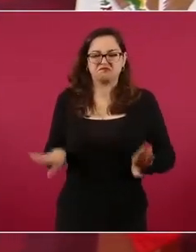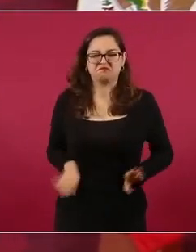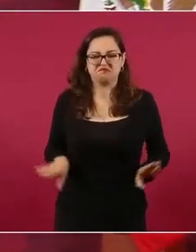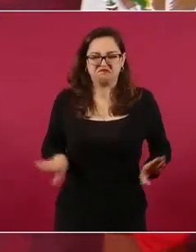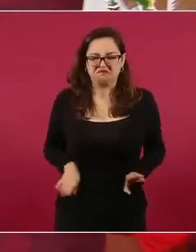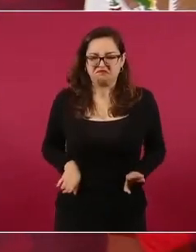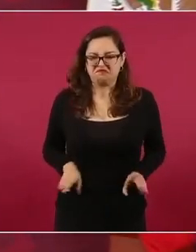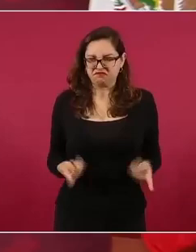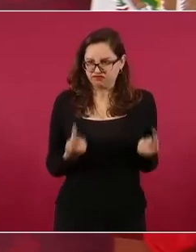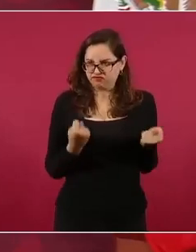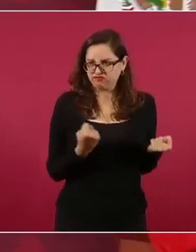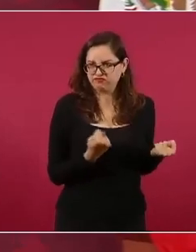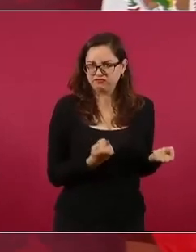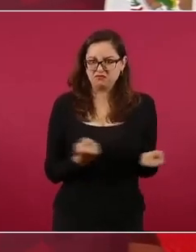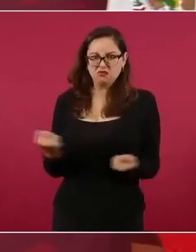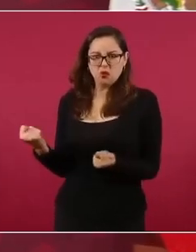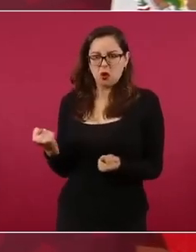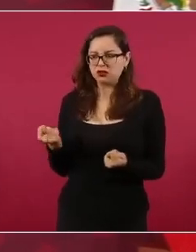el control